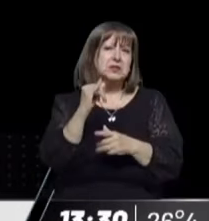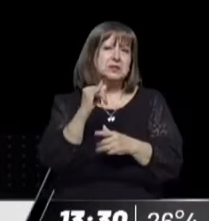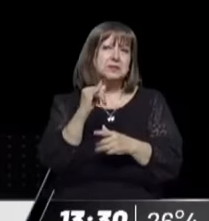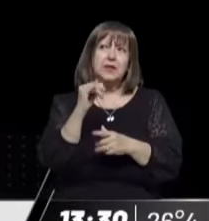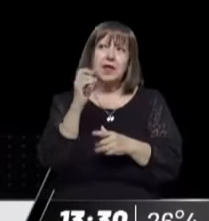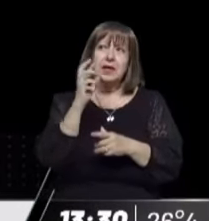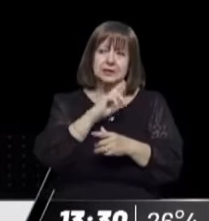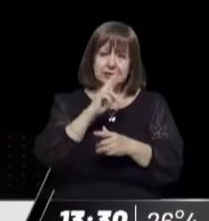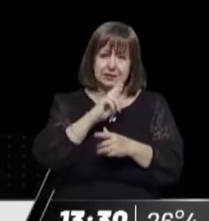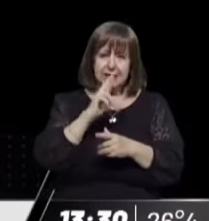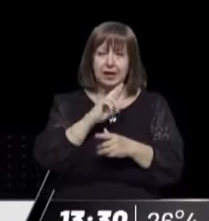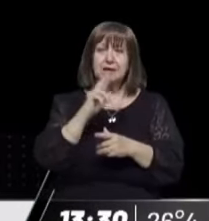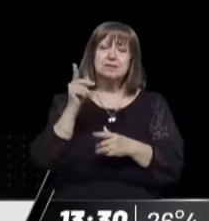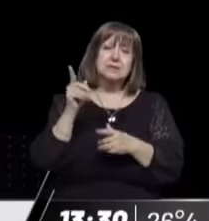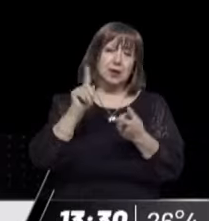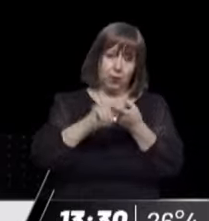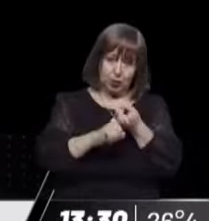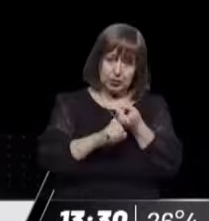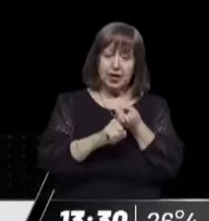que la princesa